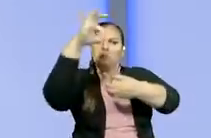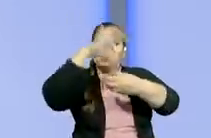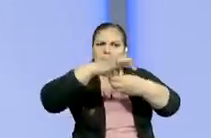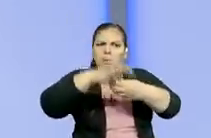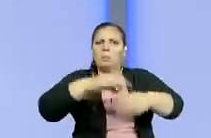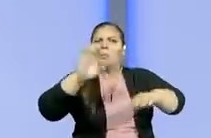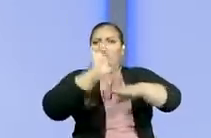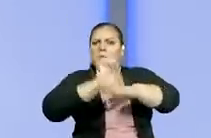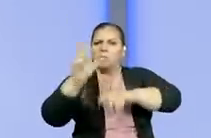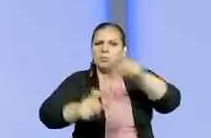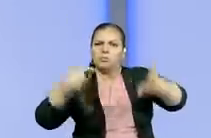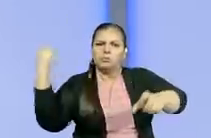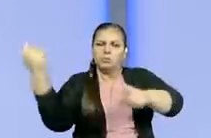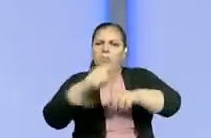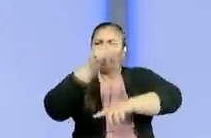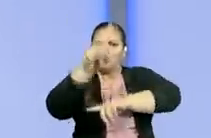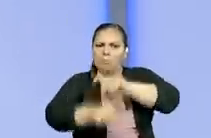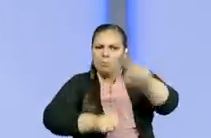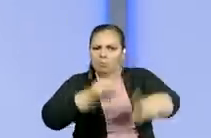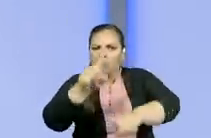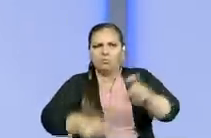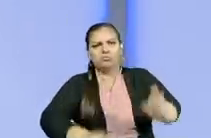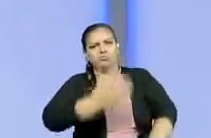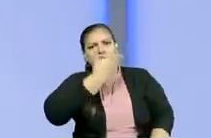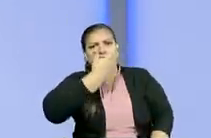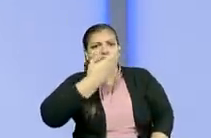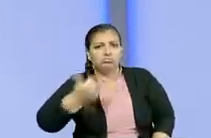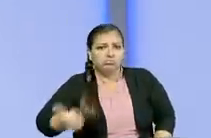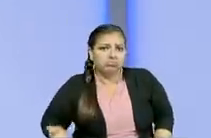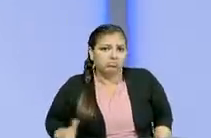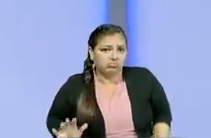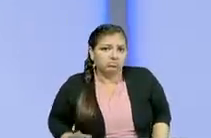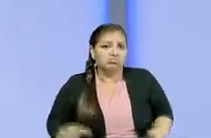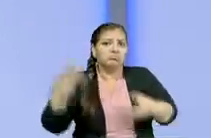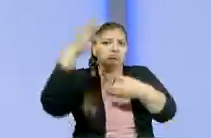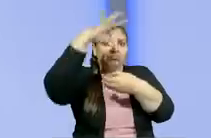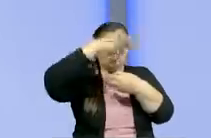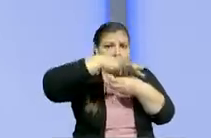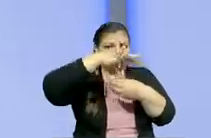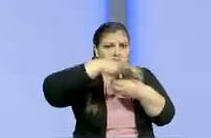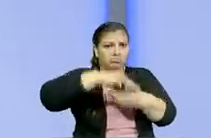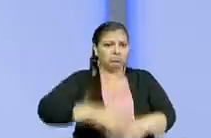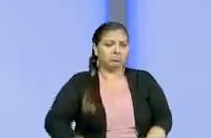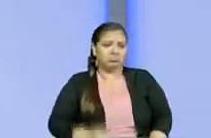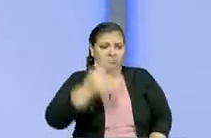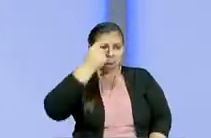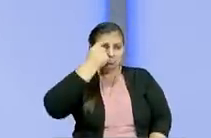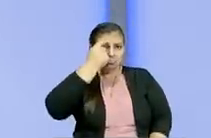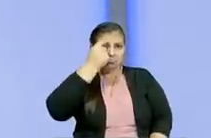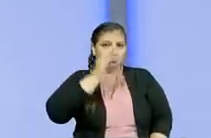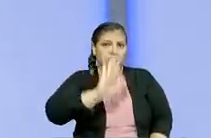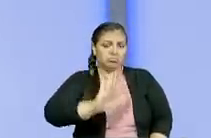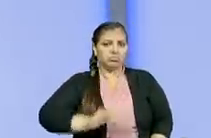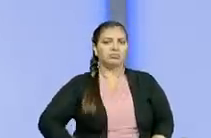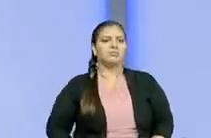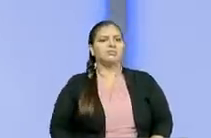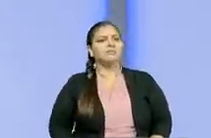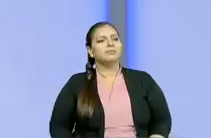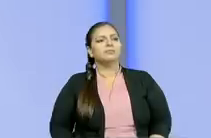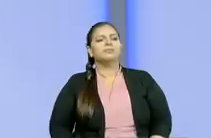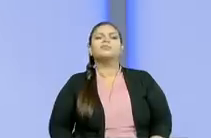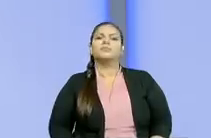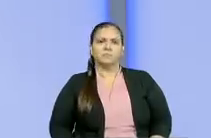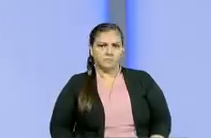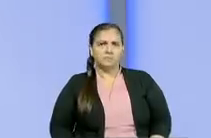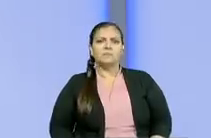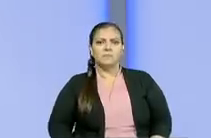haber cierto proceso de inestabilidad, pero siempre será una vía. Nosotros ahorita creemos y tenemos la